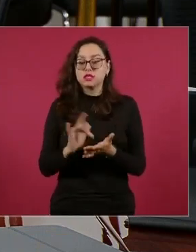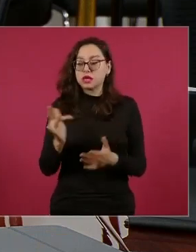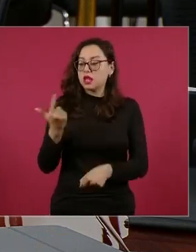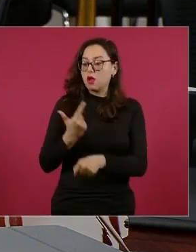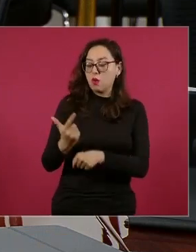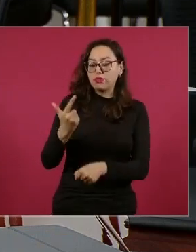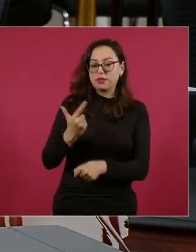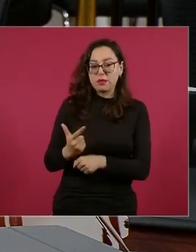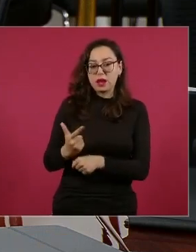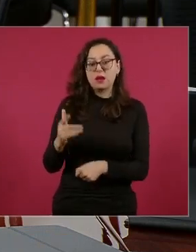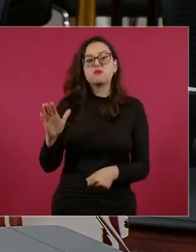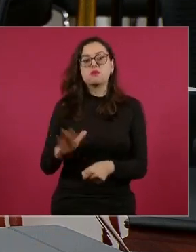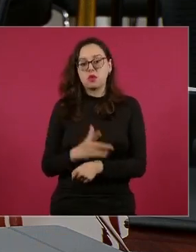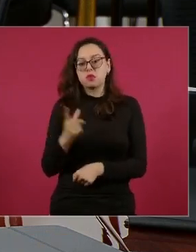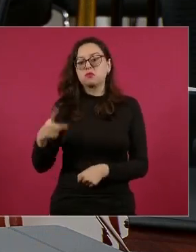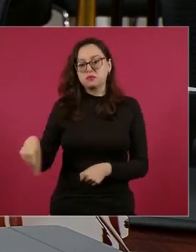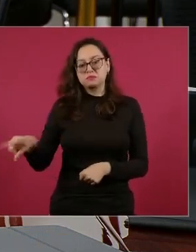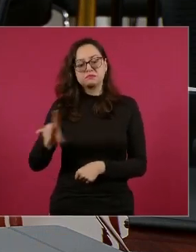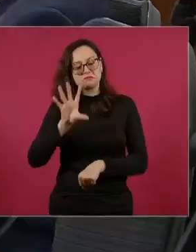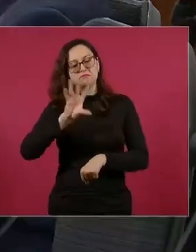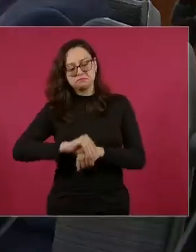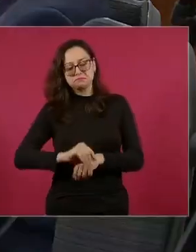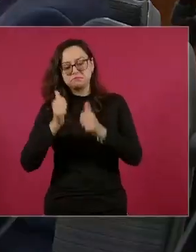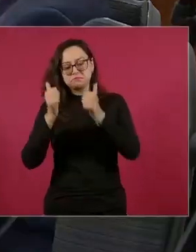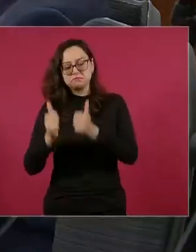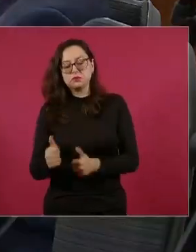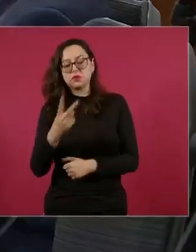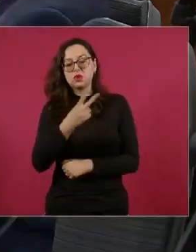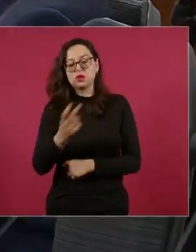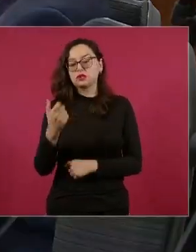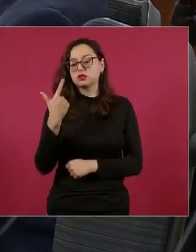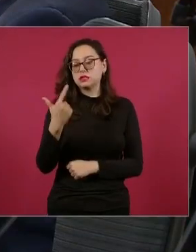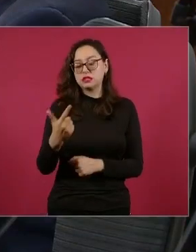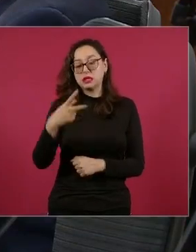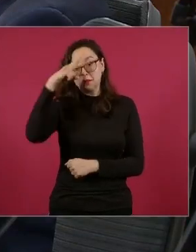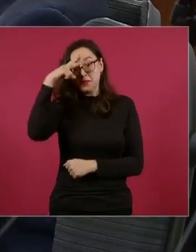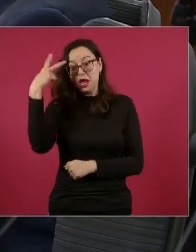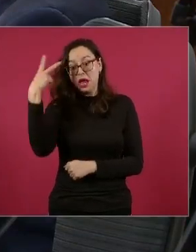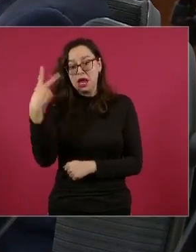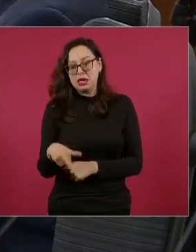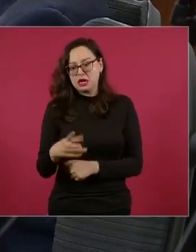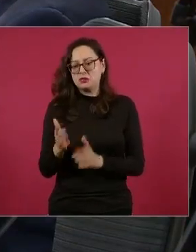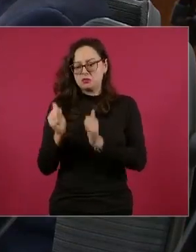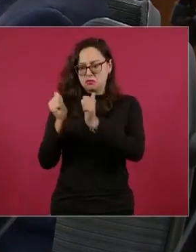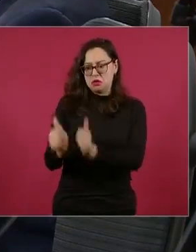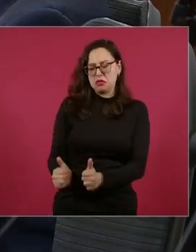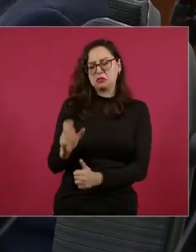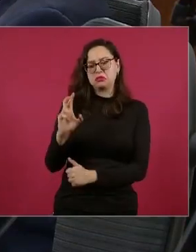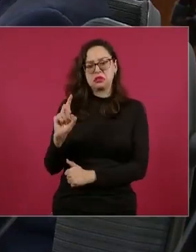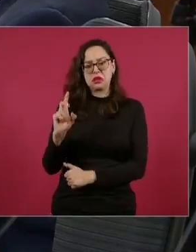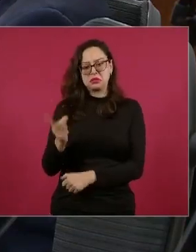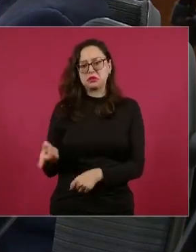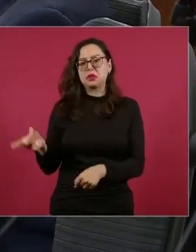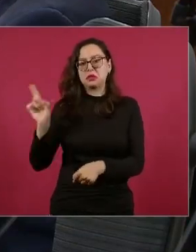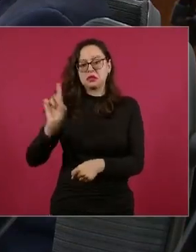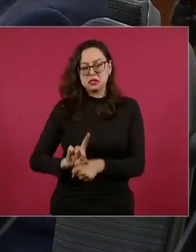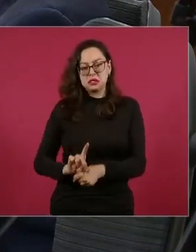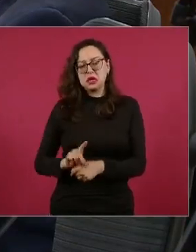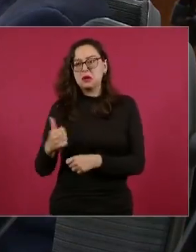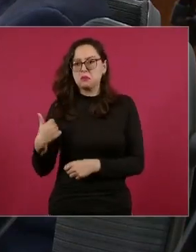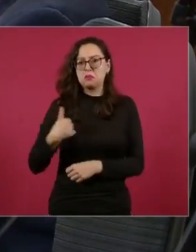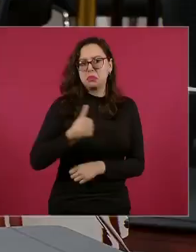entregó certificado de permanencia humanitaria a 207 mexicanos por 30 días. Ellos pueden trabajar en la